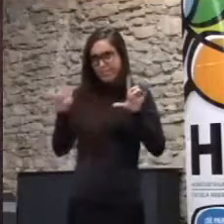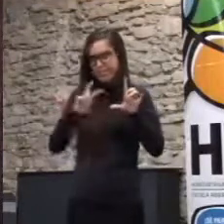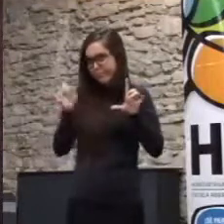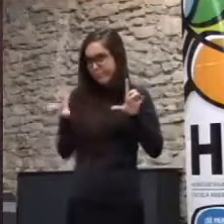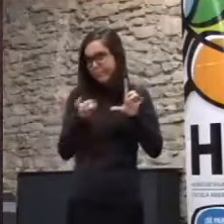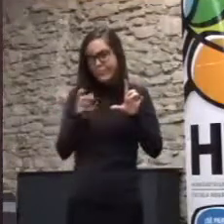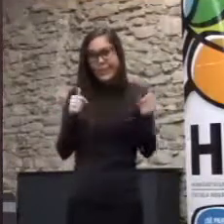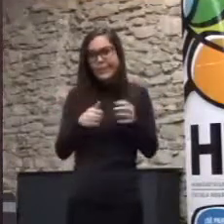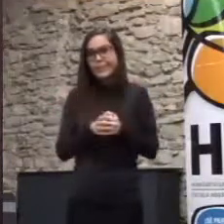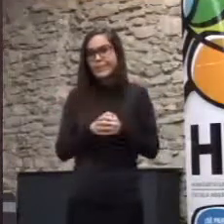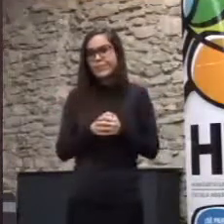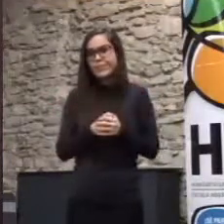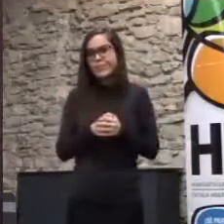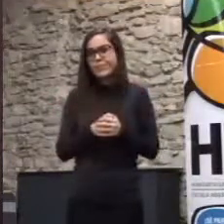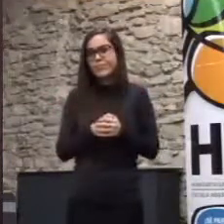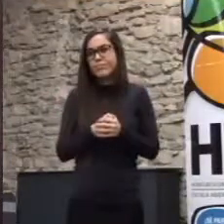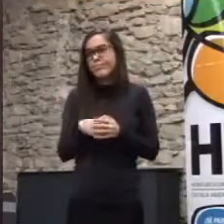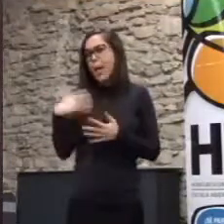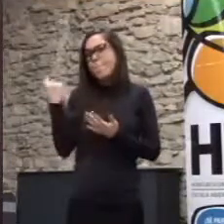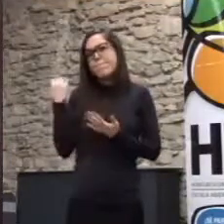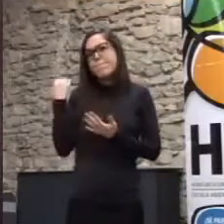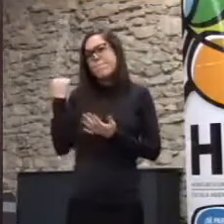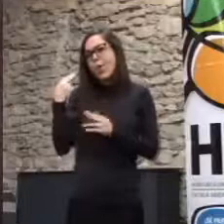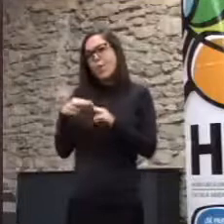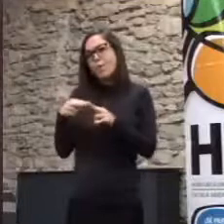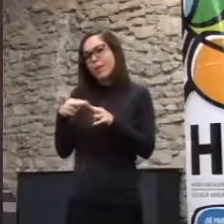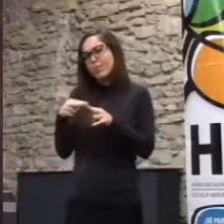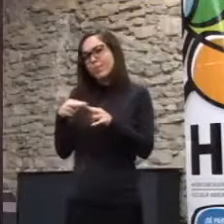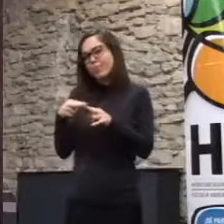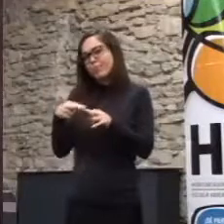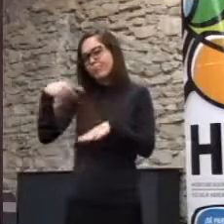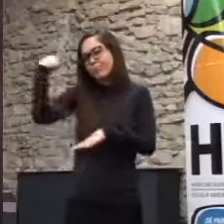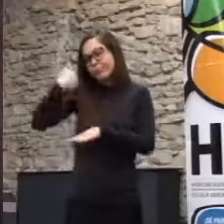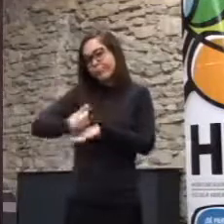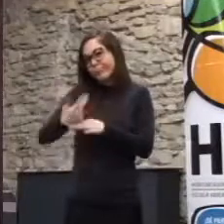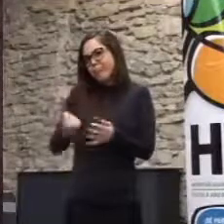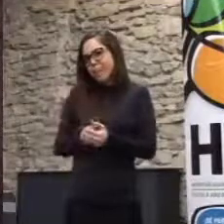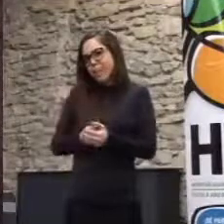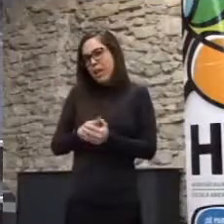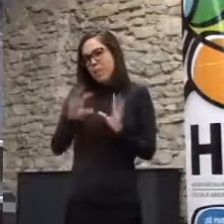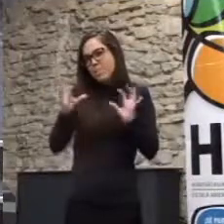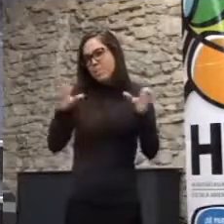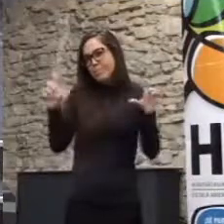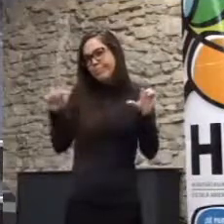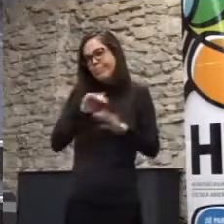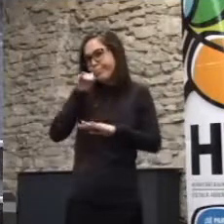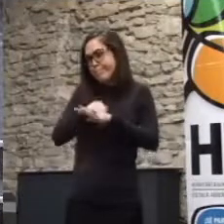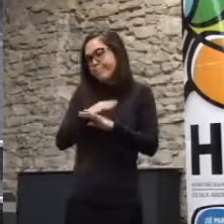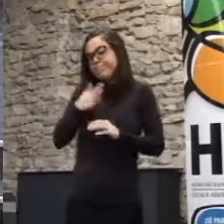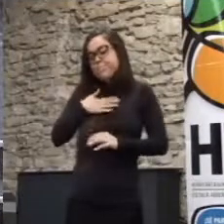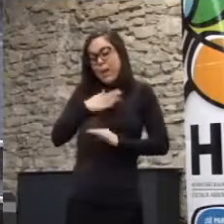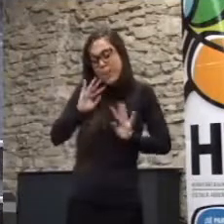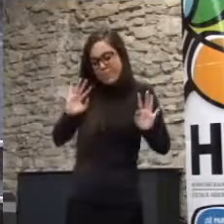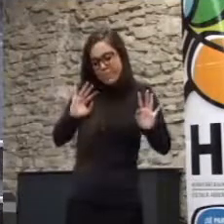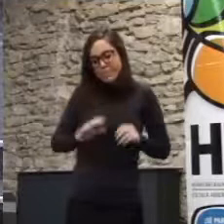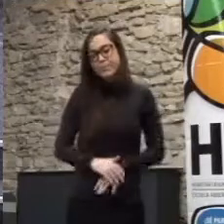siguen la corriente del poder político. Creo que esta es una idea muy, muy general.